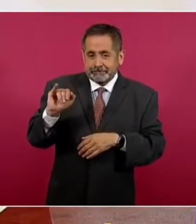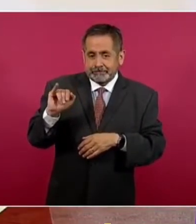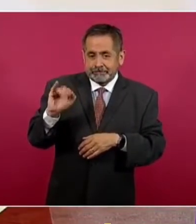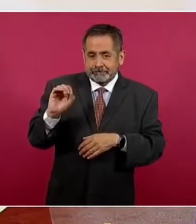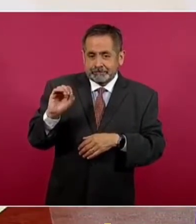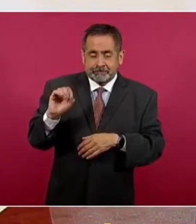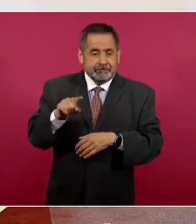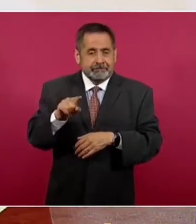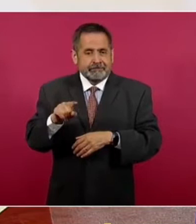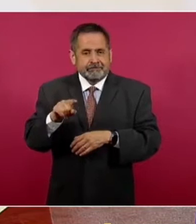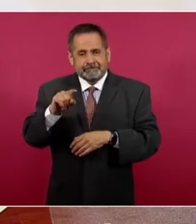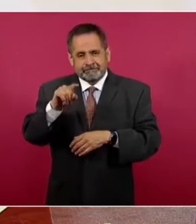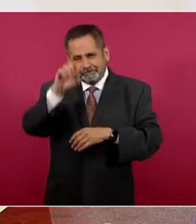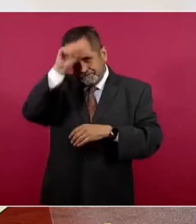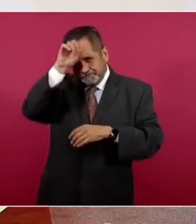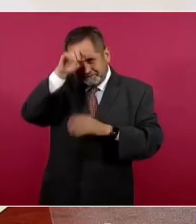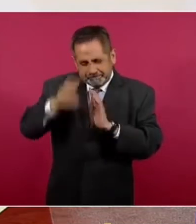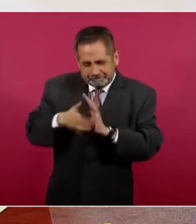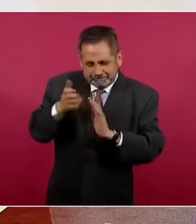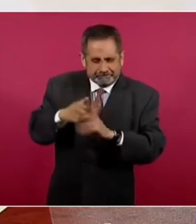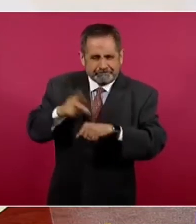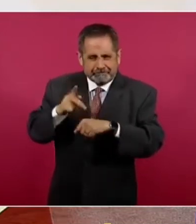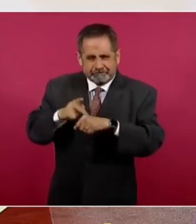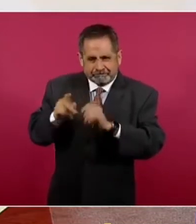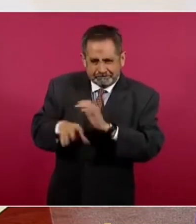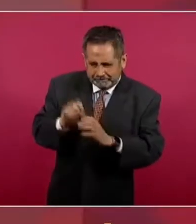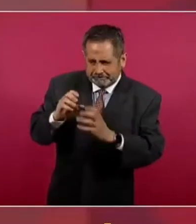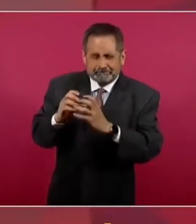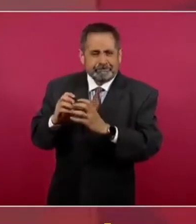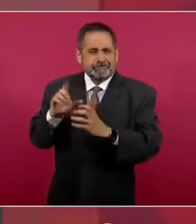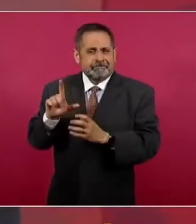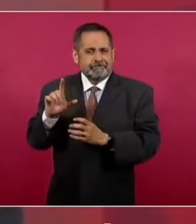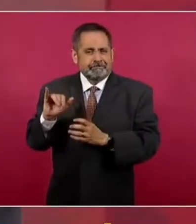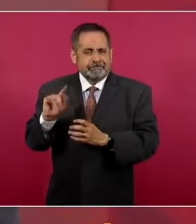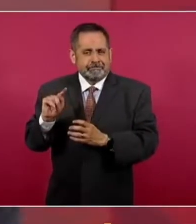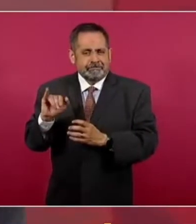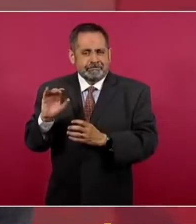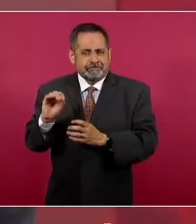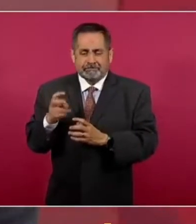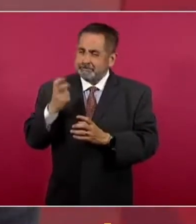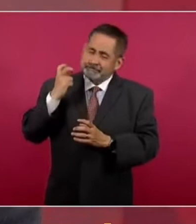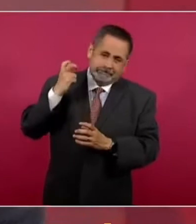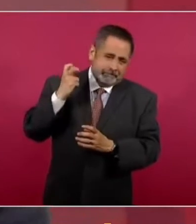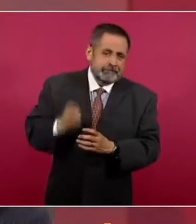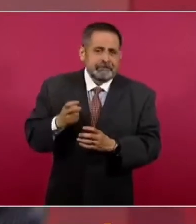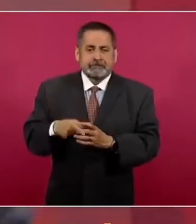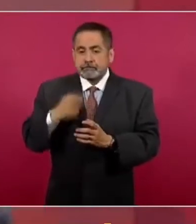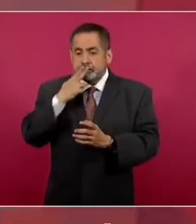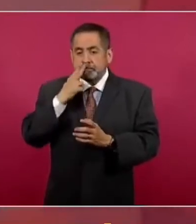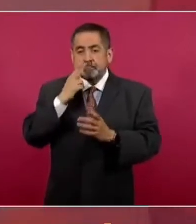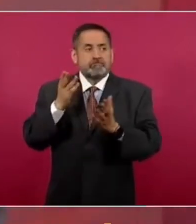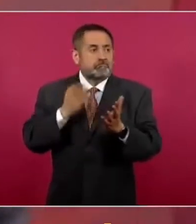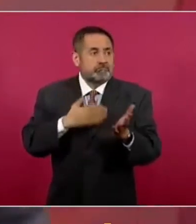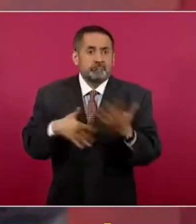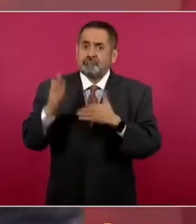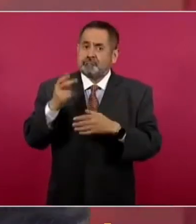que es un mineral estratégico sin el cual no podría haber desarrollo